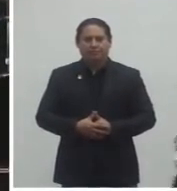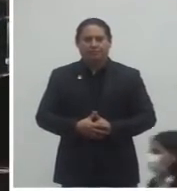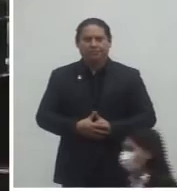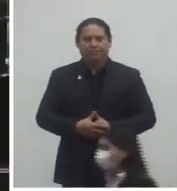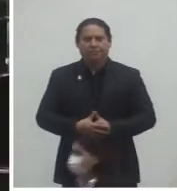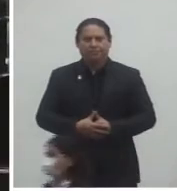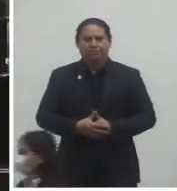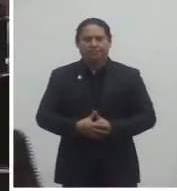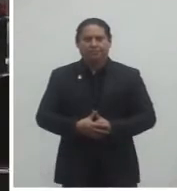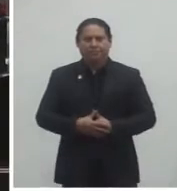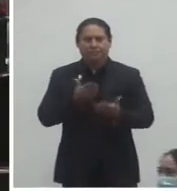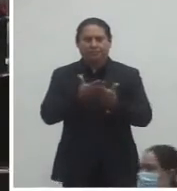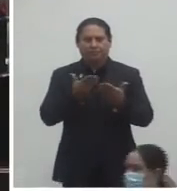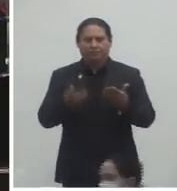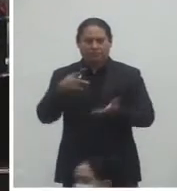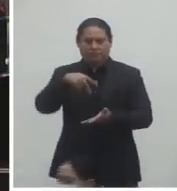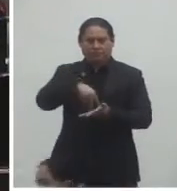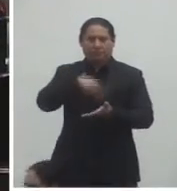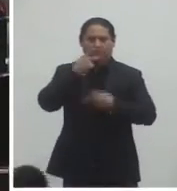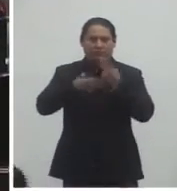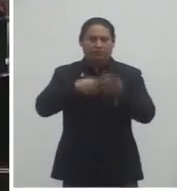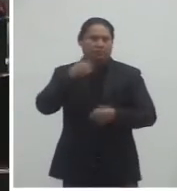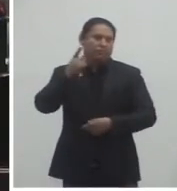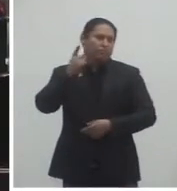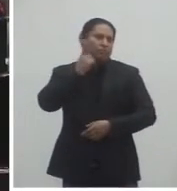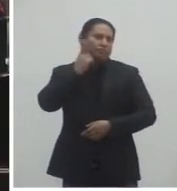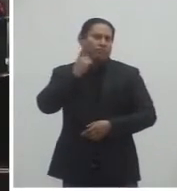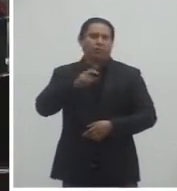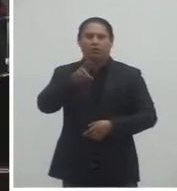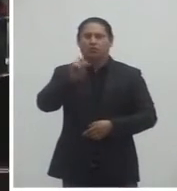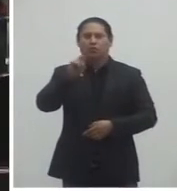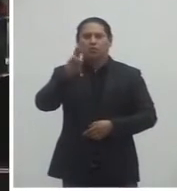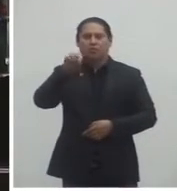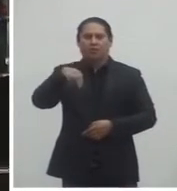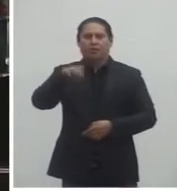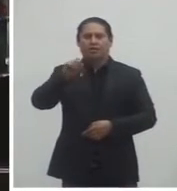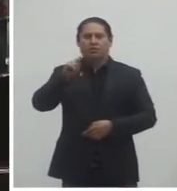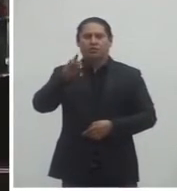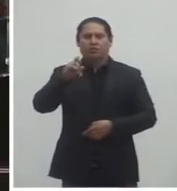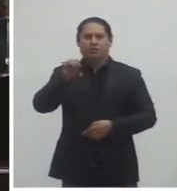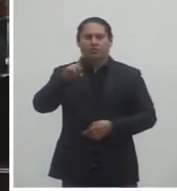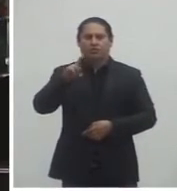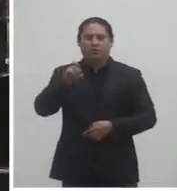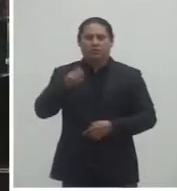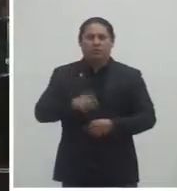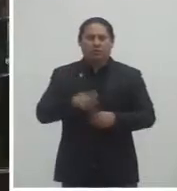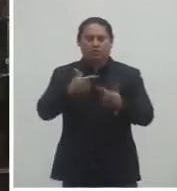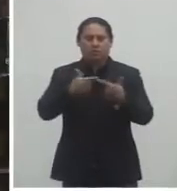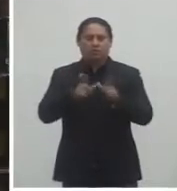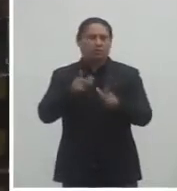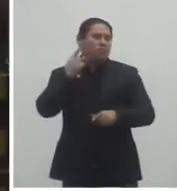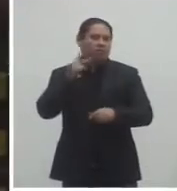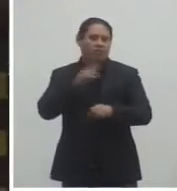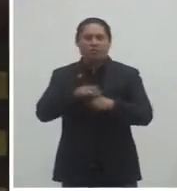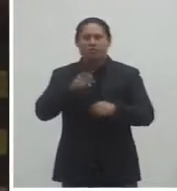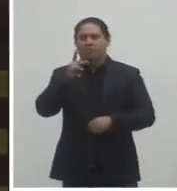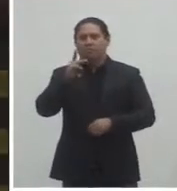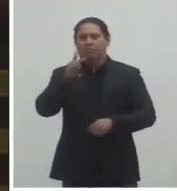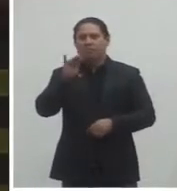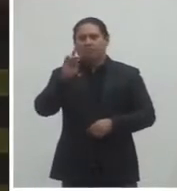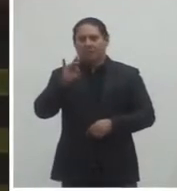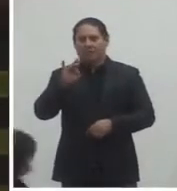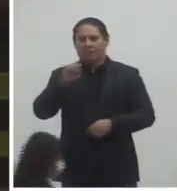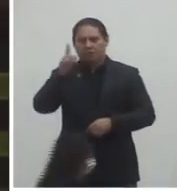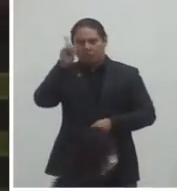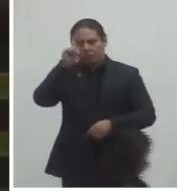Se le cede la palabra al diputado Rubén Antonio Suart Esquinca, del partido del PRI, con el tema Consejos